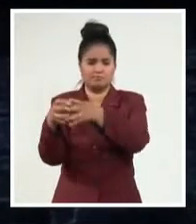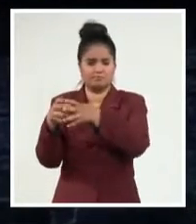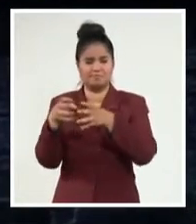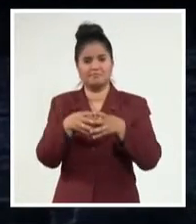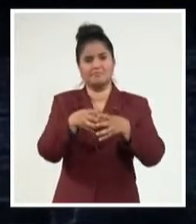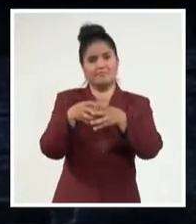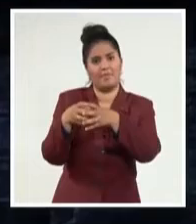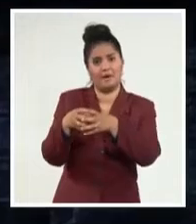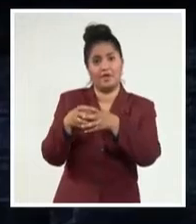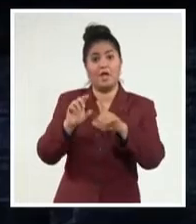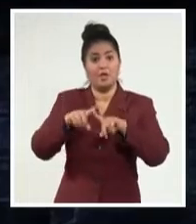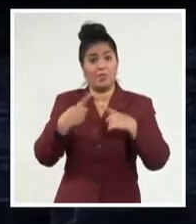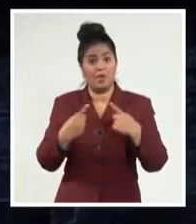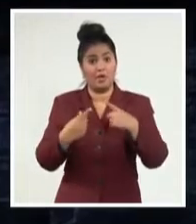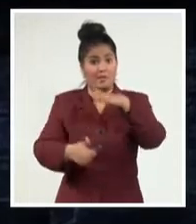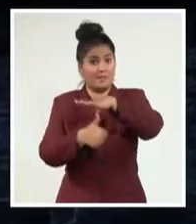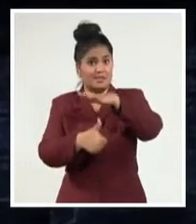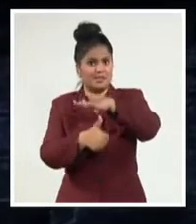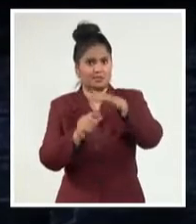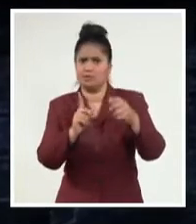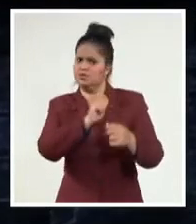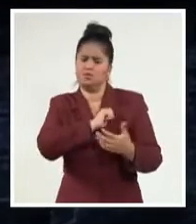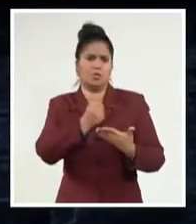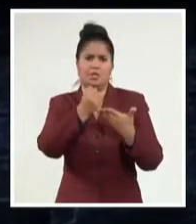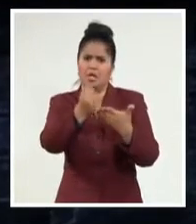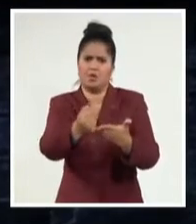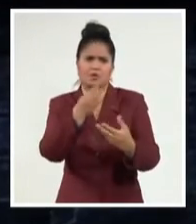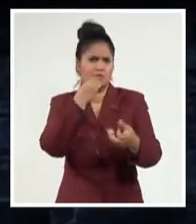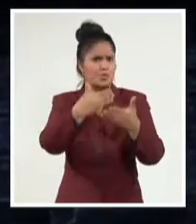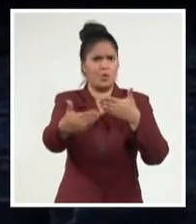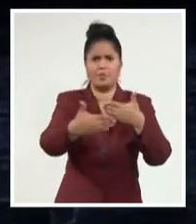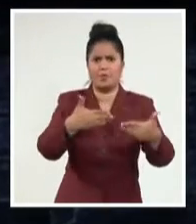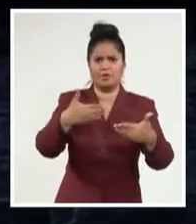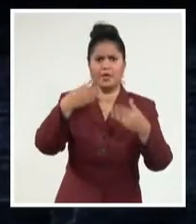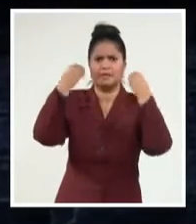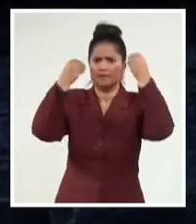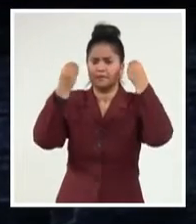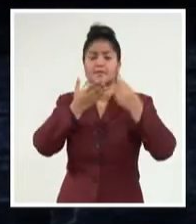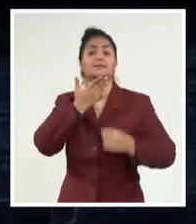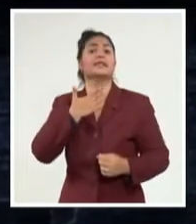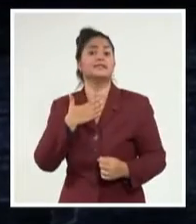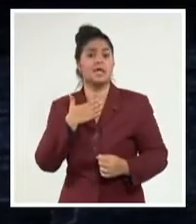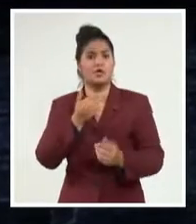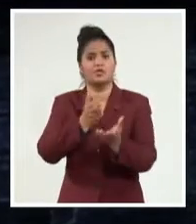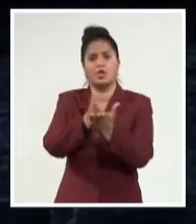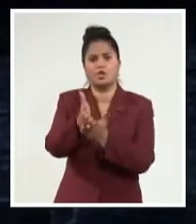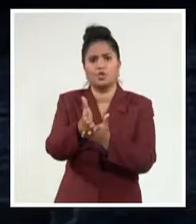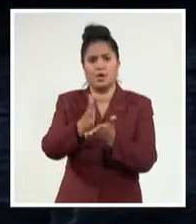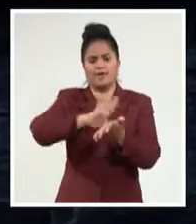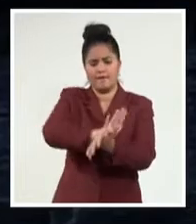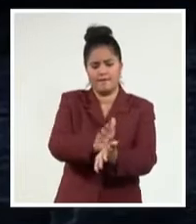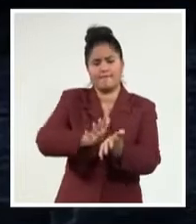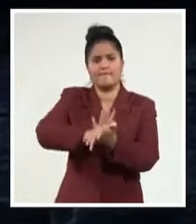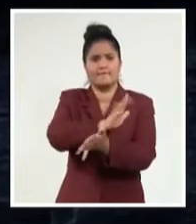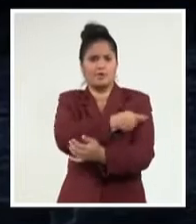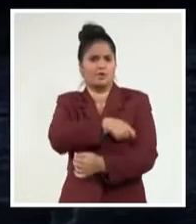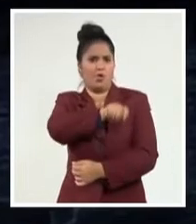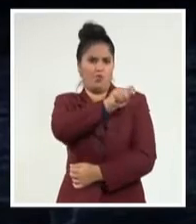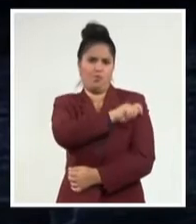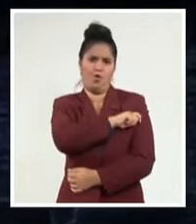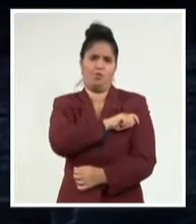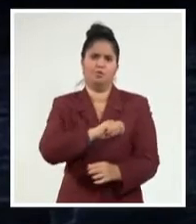ocurra nada demasiado radical y así también sus bases electorales terminan por desencantarse. De hecho, su